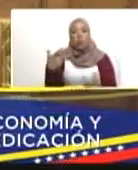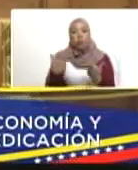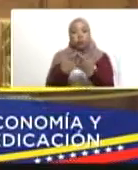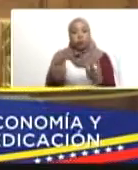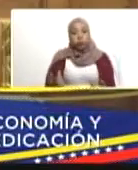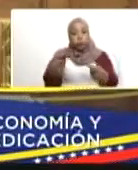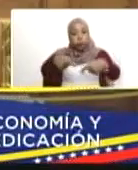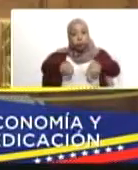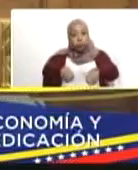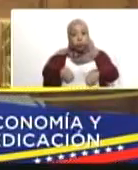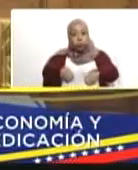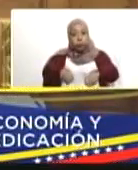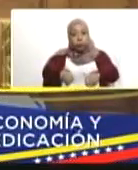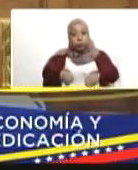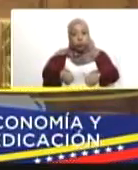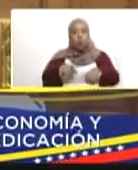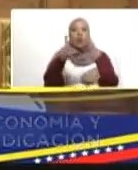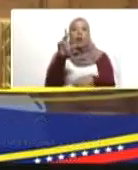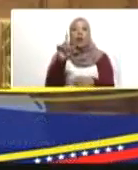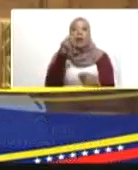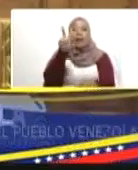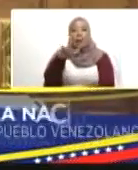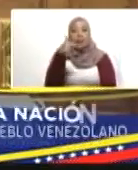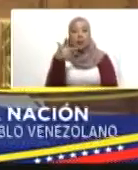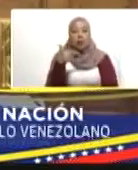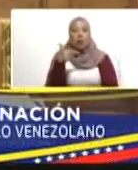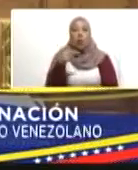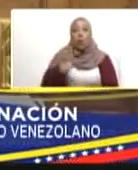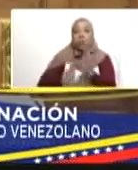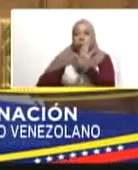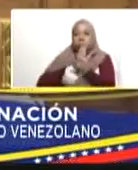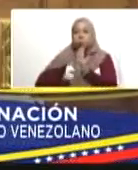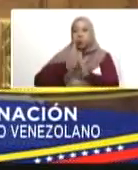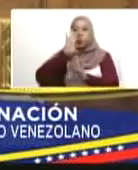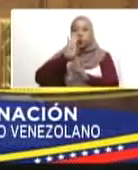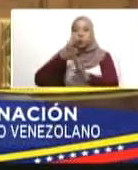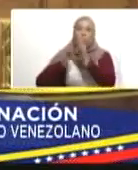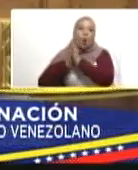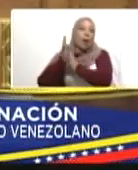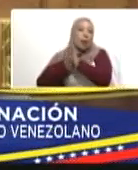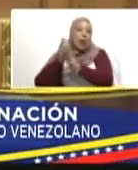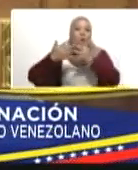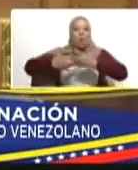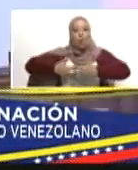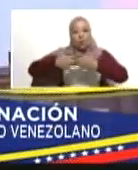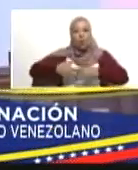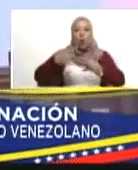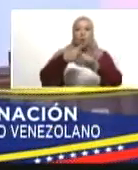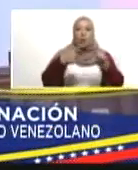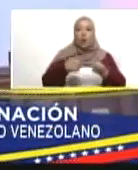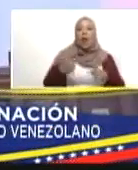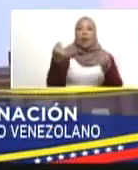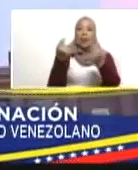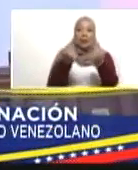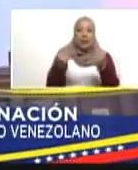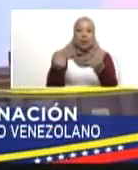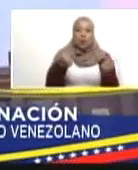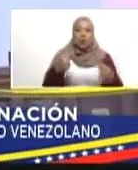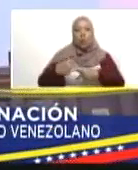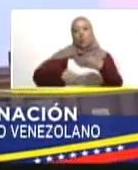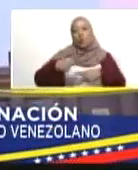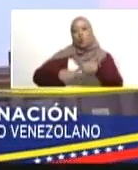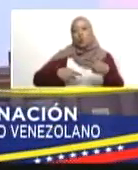económica y tercera meta cumplida crecimiento real y tangible de la economía y de la